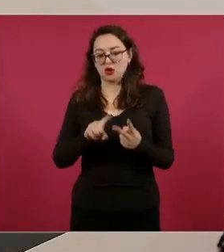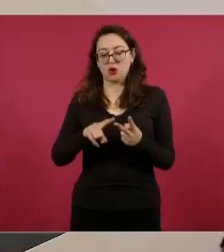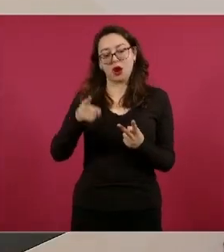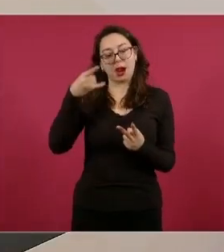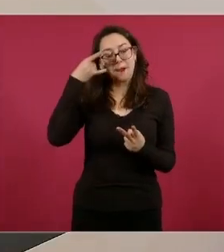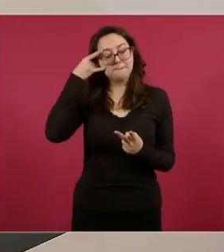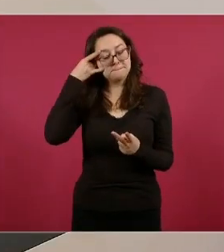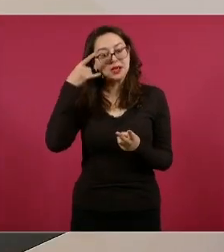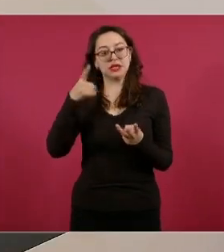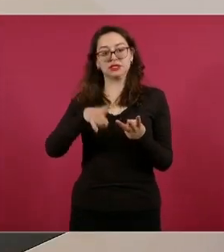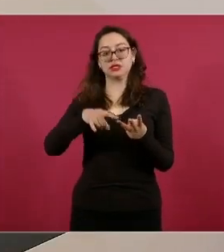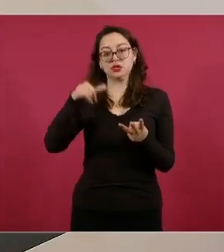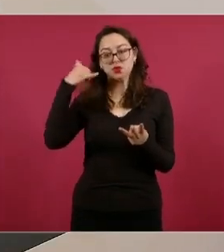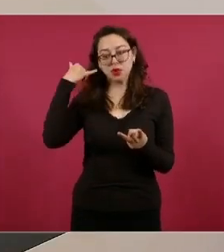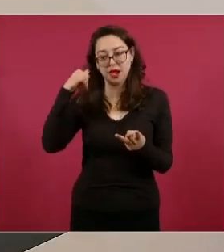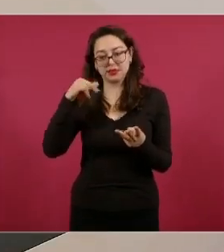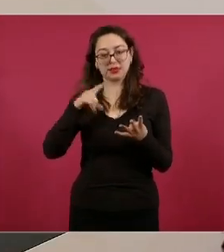Tabasco,